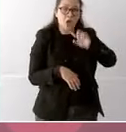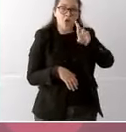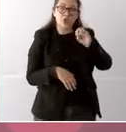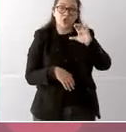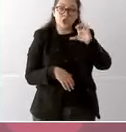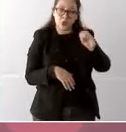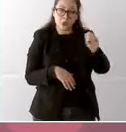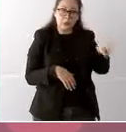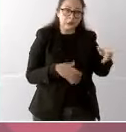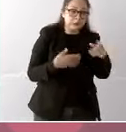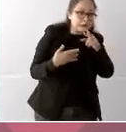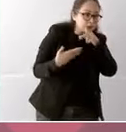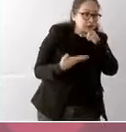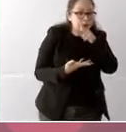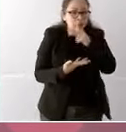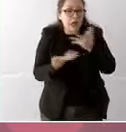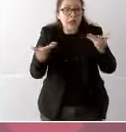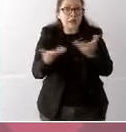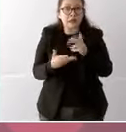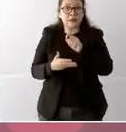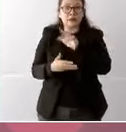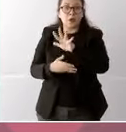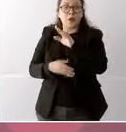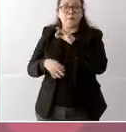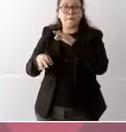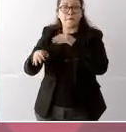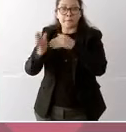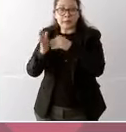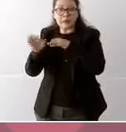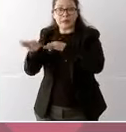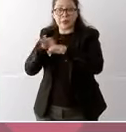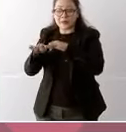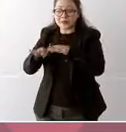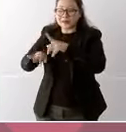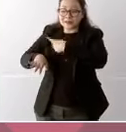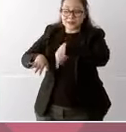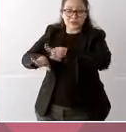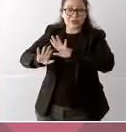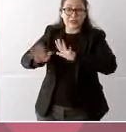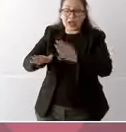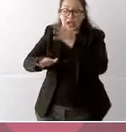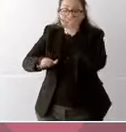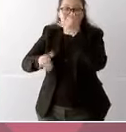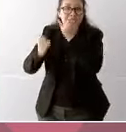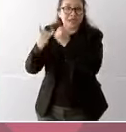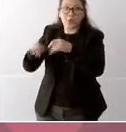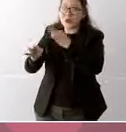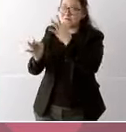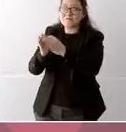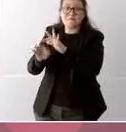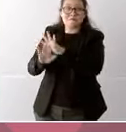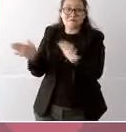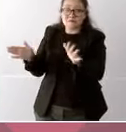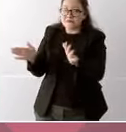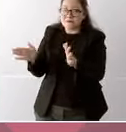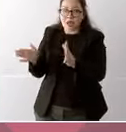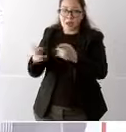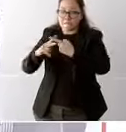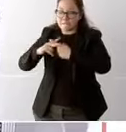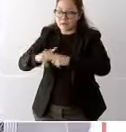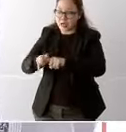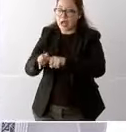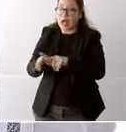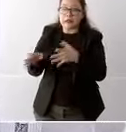con esos 25 mil trabajadores, porque ya se va a inaugurar la refinería y se va a operar con